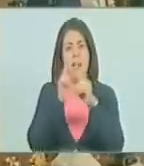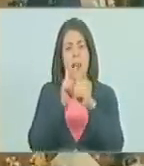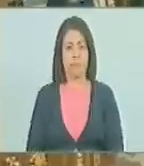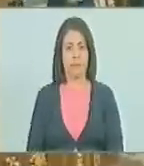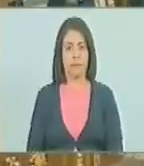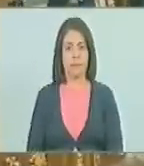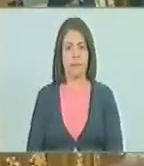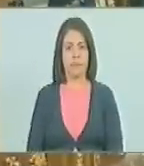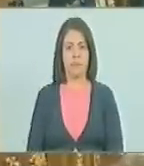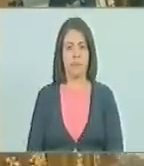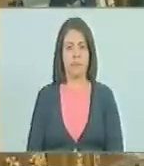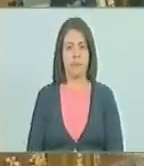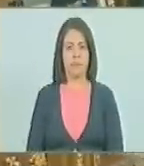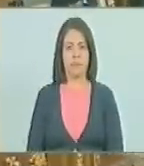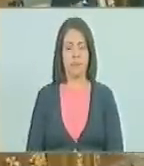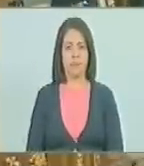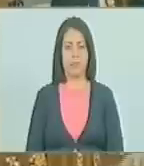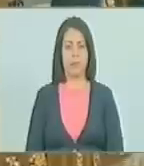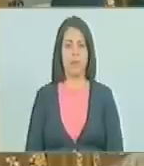declaración.